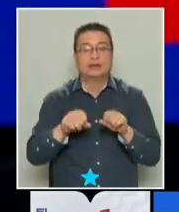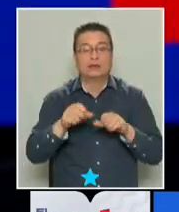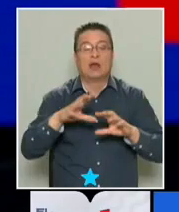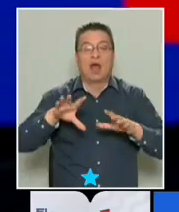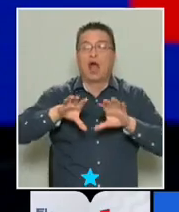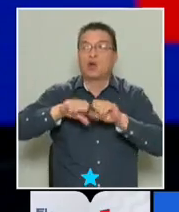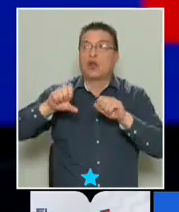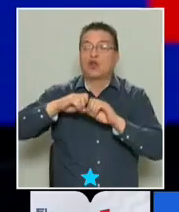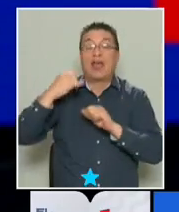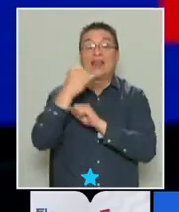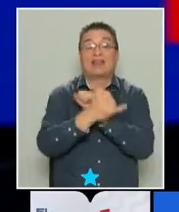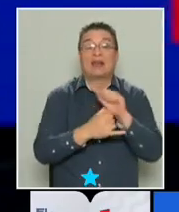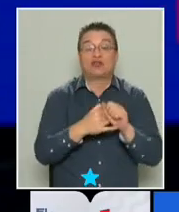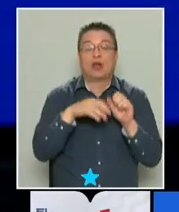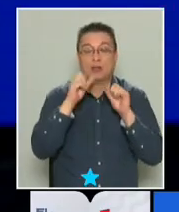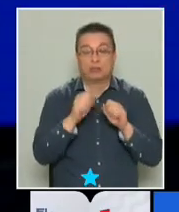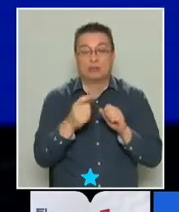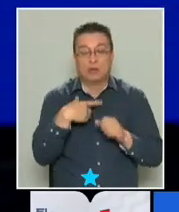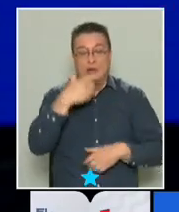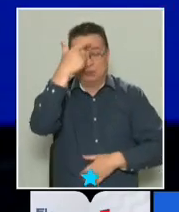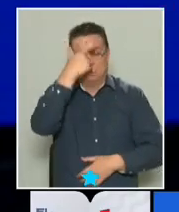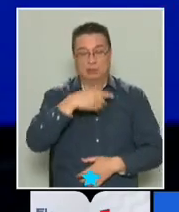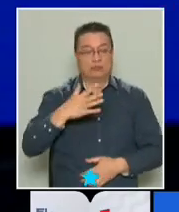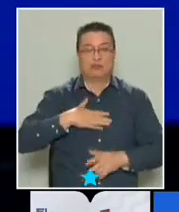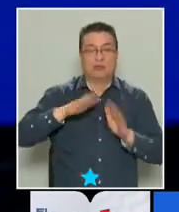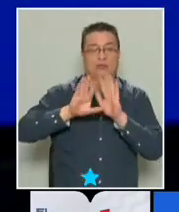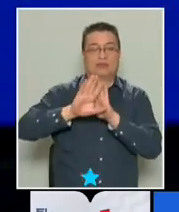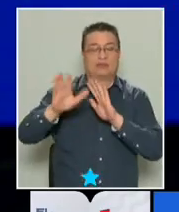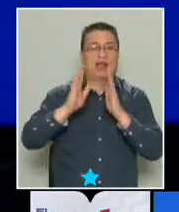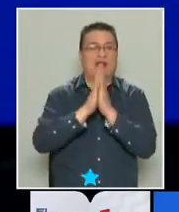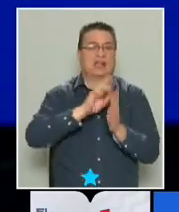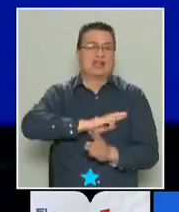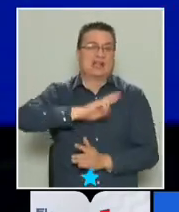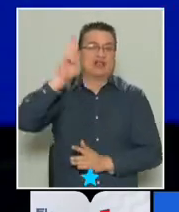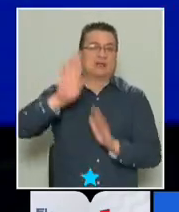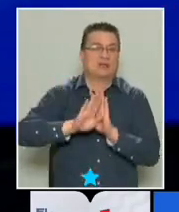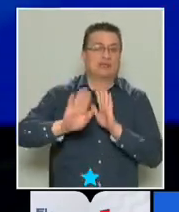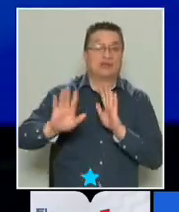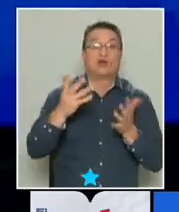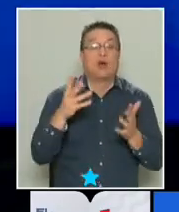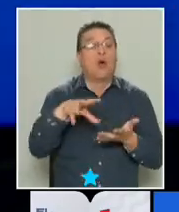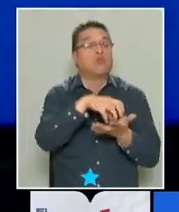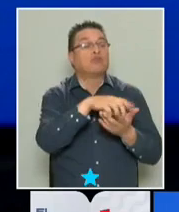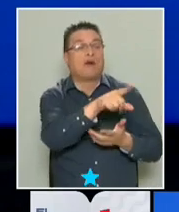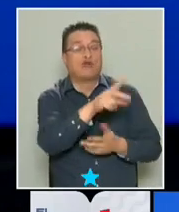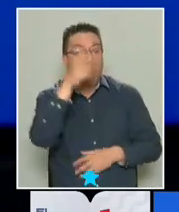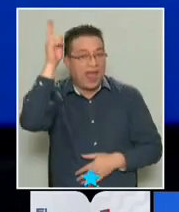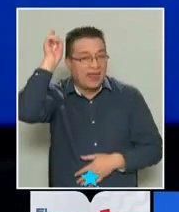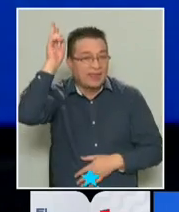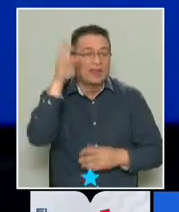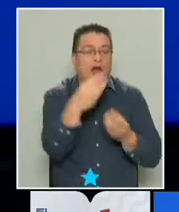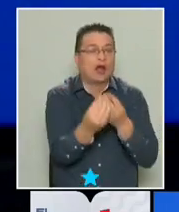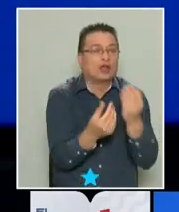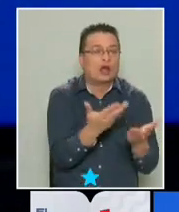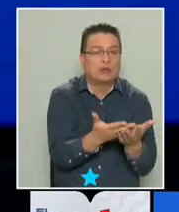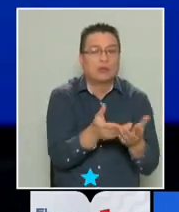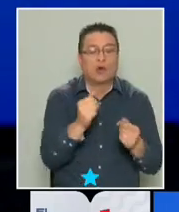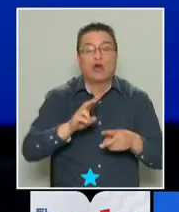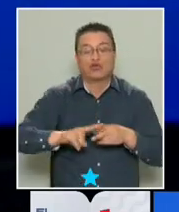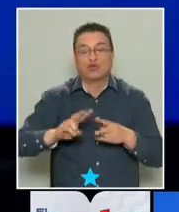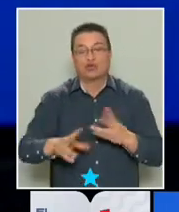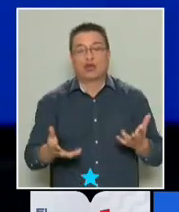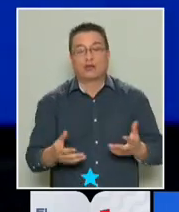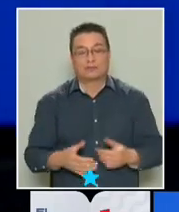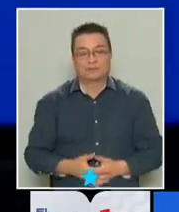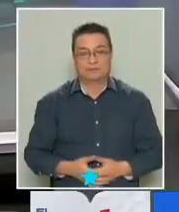internacionales que tuvo acceso en educación laica cómo se aplica eso nueva composición indígena yo creo que ahí hay un hacer problemas que vamos a ver cómo solucionarlo